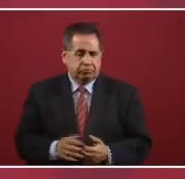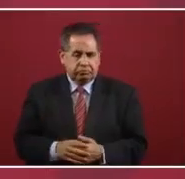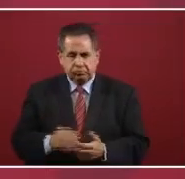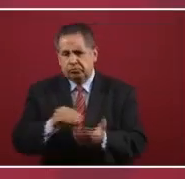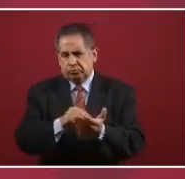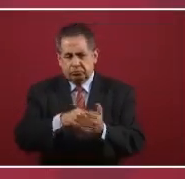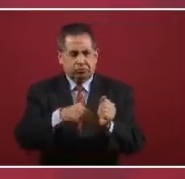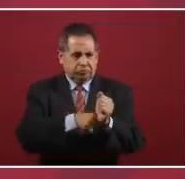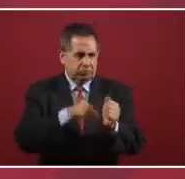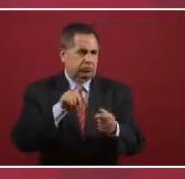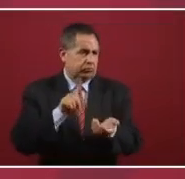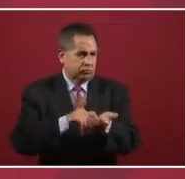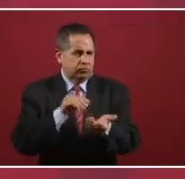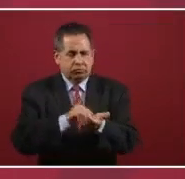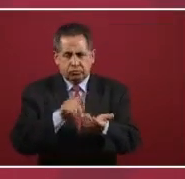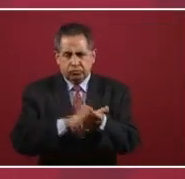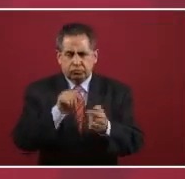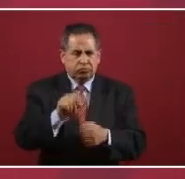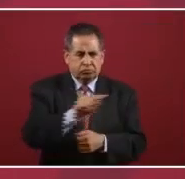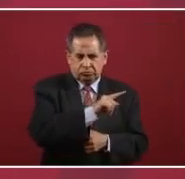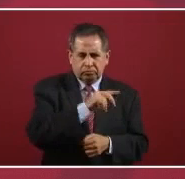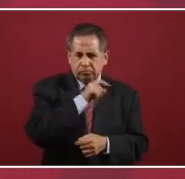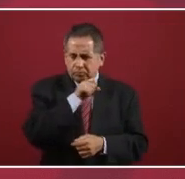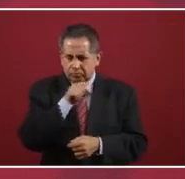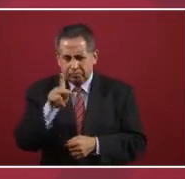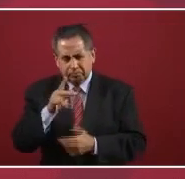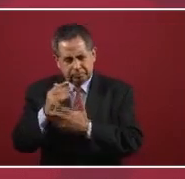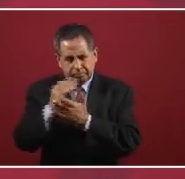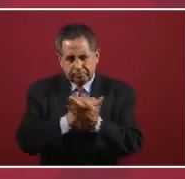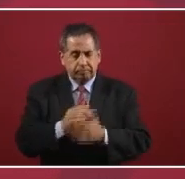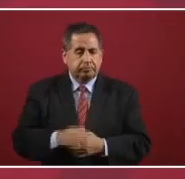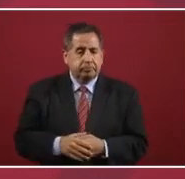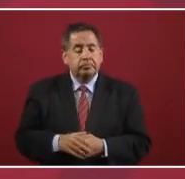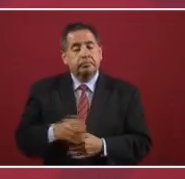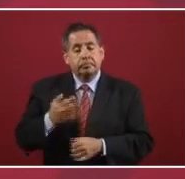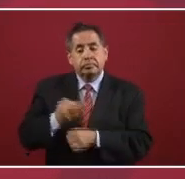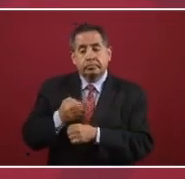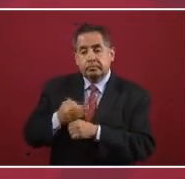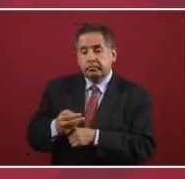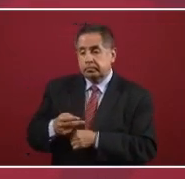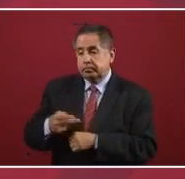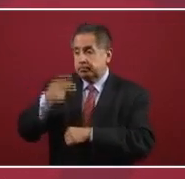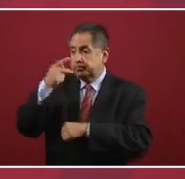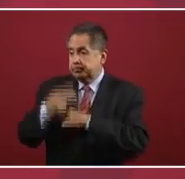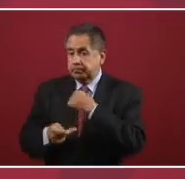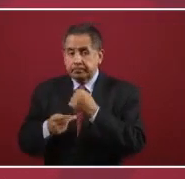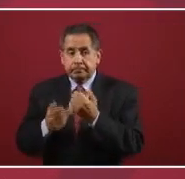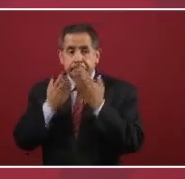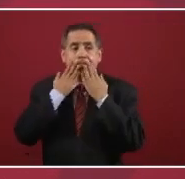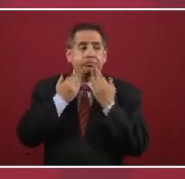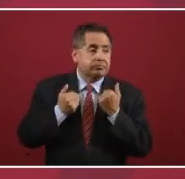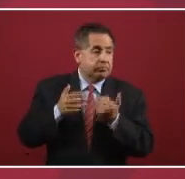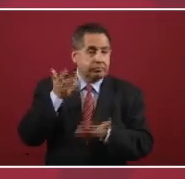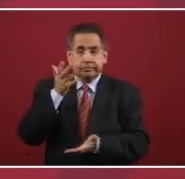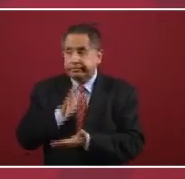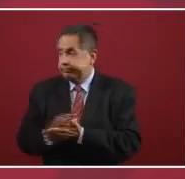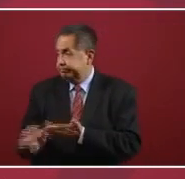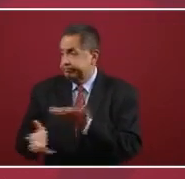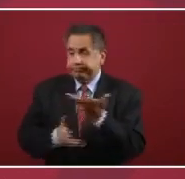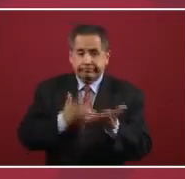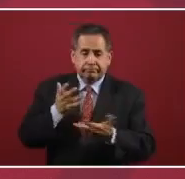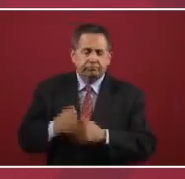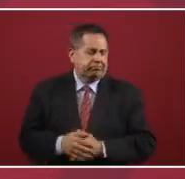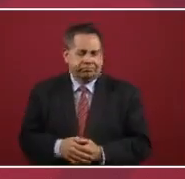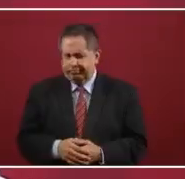sigue habiendo, pero ya es otra cosa. Y ya no hay el riesgo de que nos dejen sin gasolina,